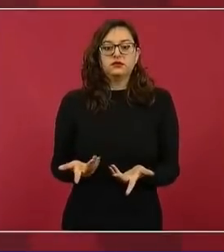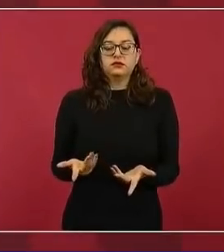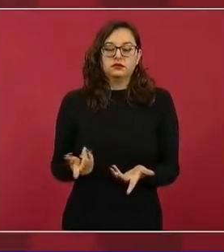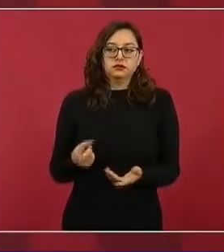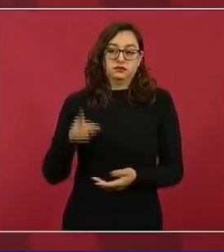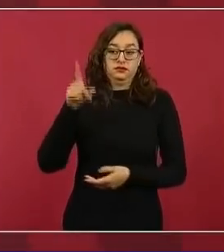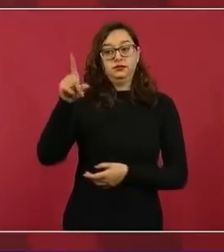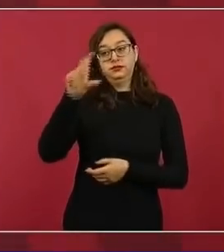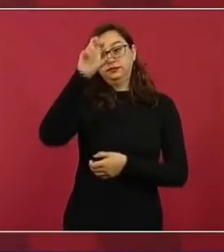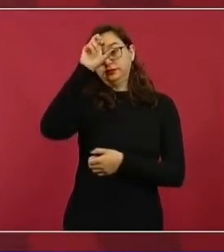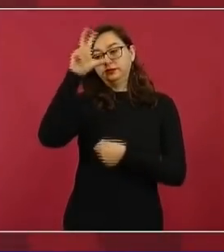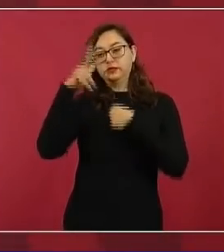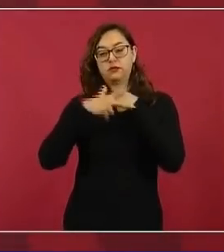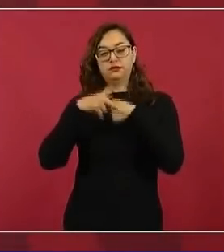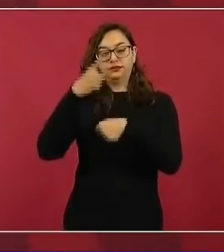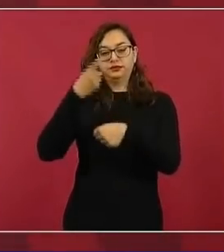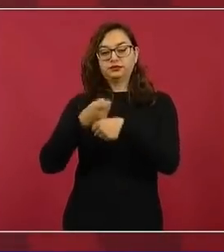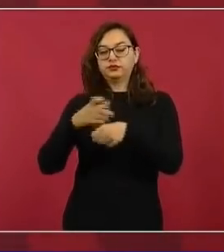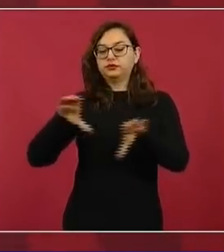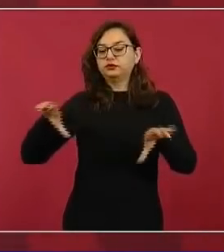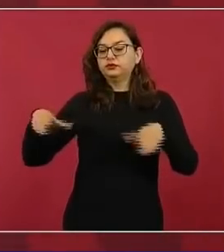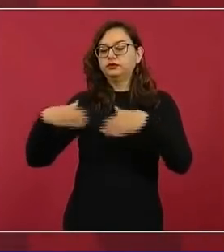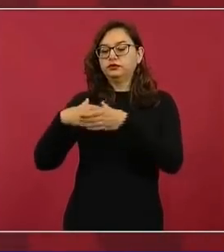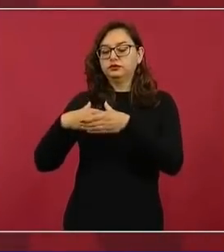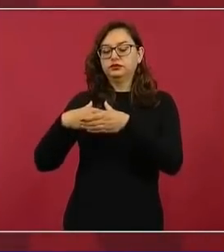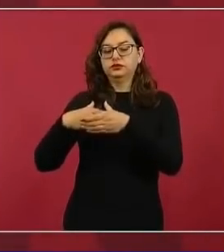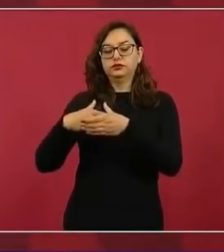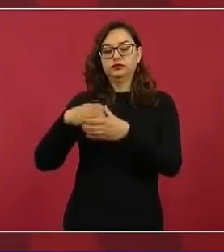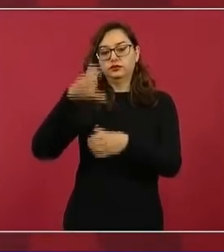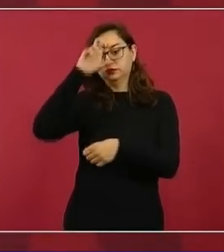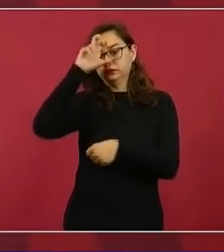Comunidad Europea y luego la Unión